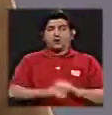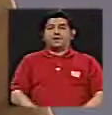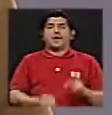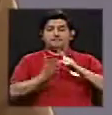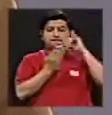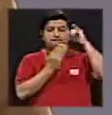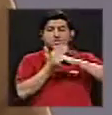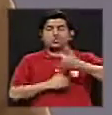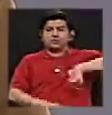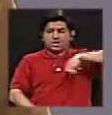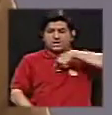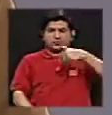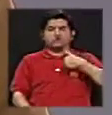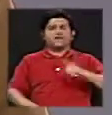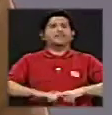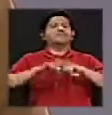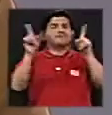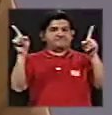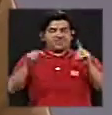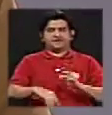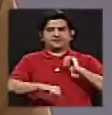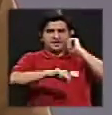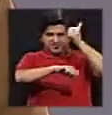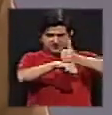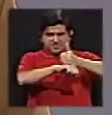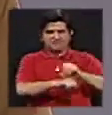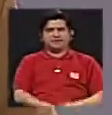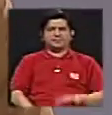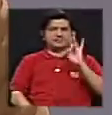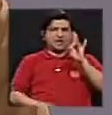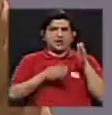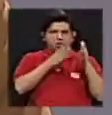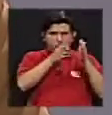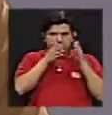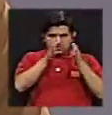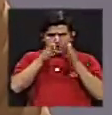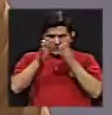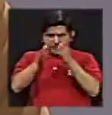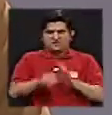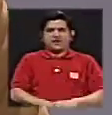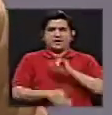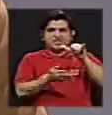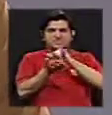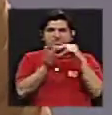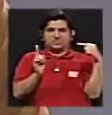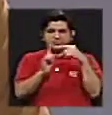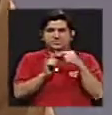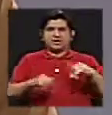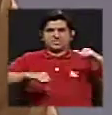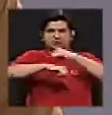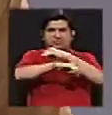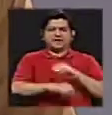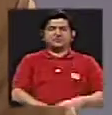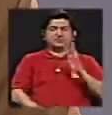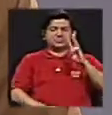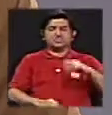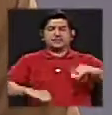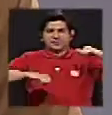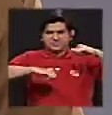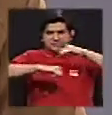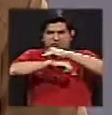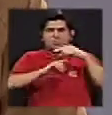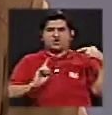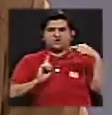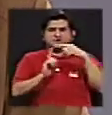proyecto nuestro tiene una gran diferencia. Está planteando 8 carriles entre San José y el aeropuerto, 6 carriles entre el aeropuerto y Manolos o Cruz de la